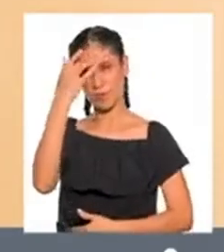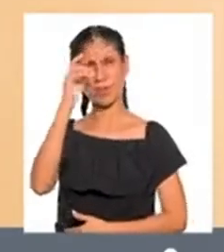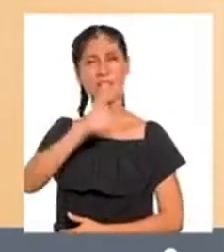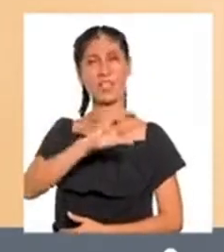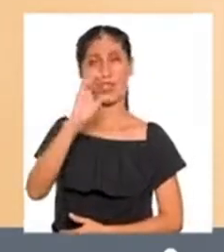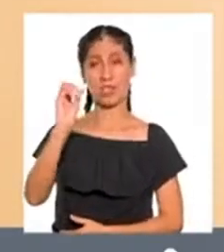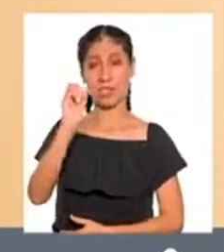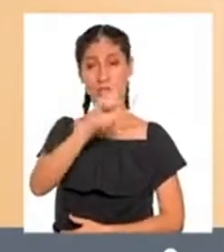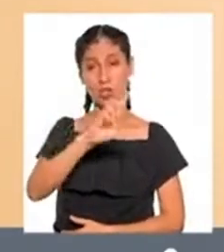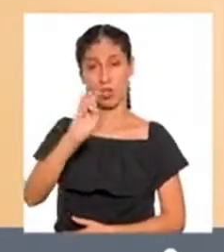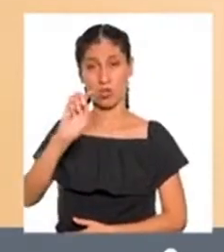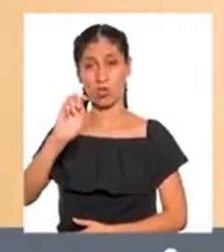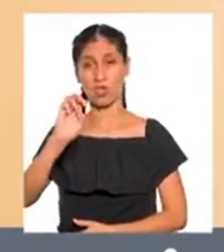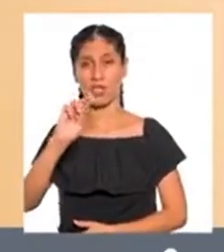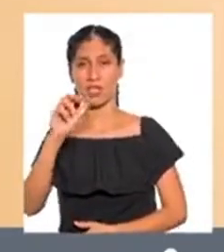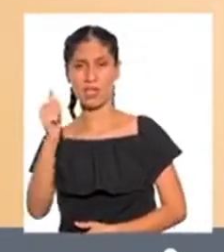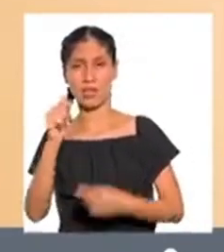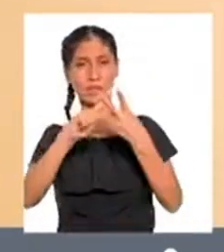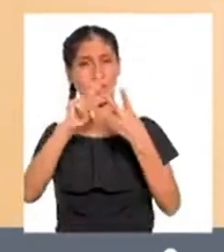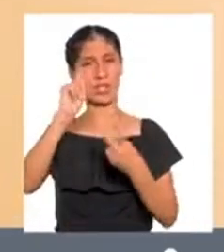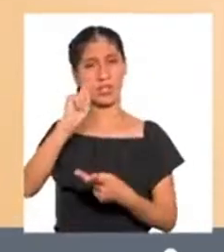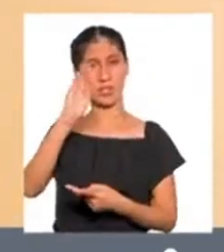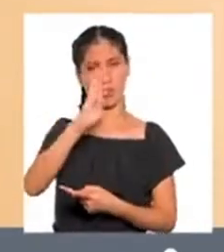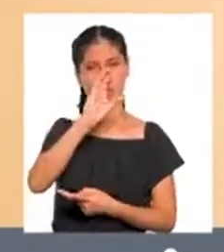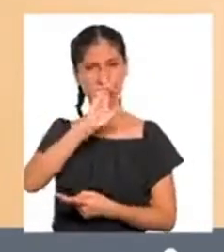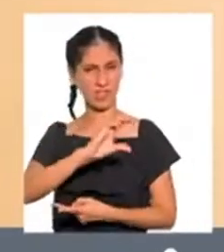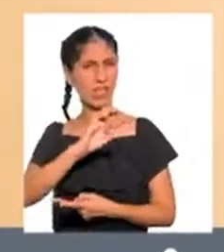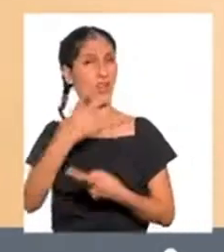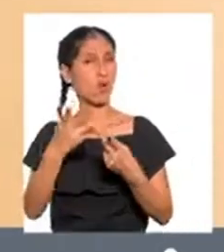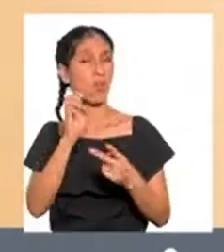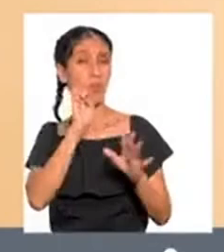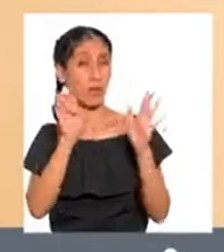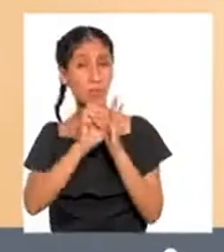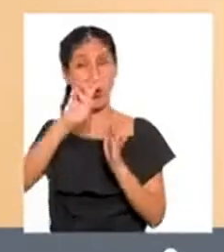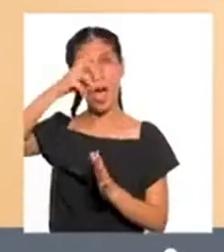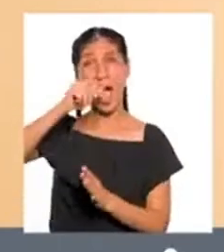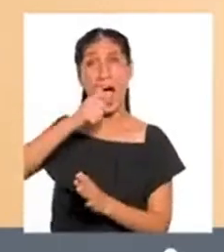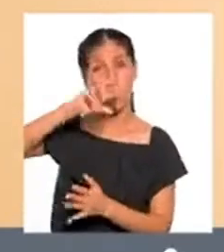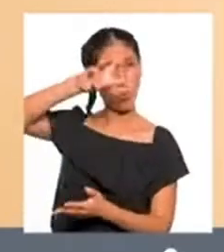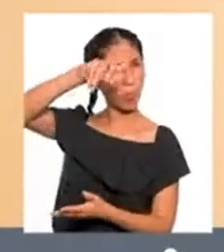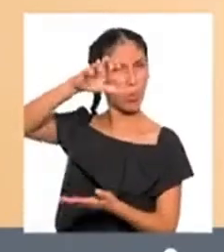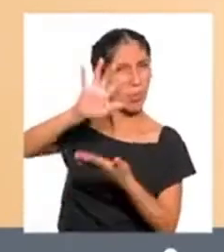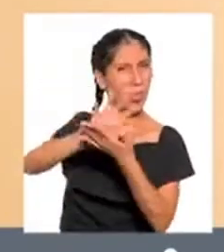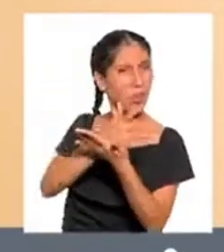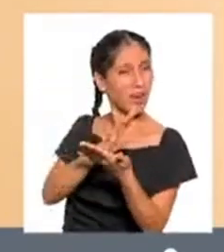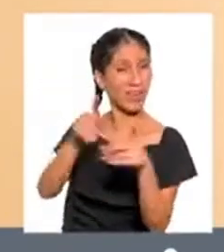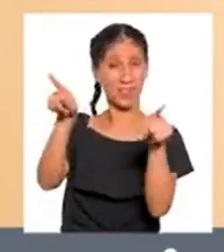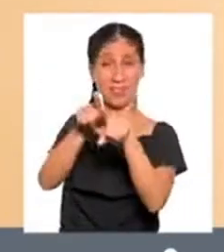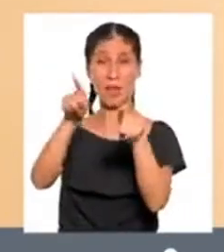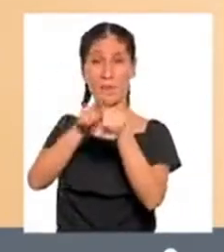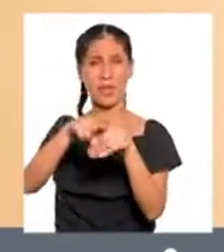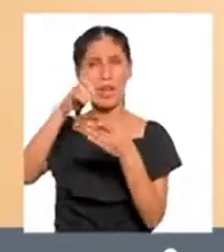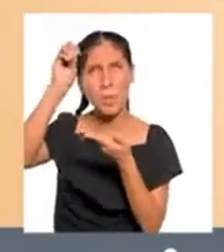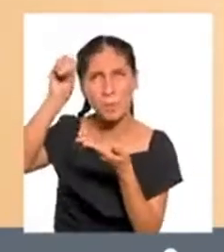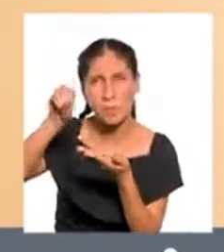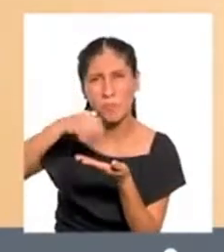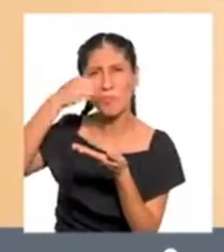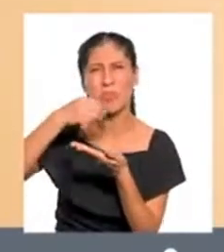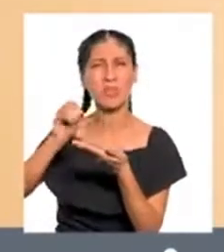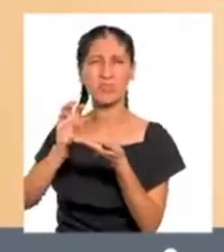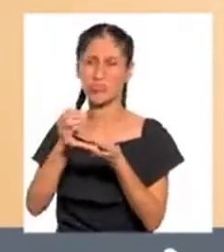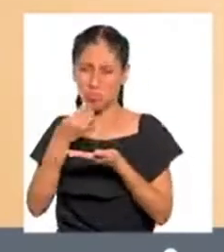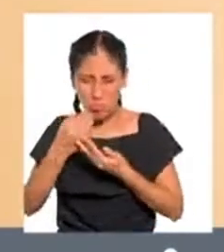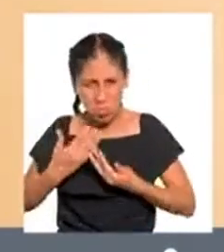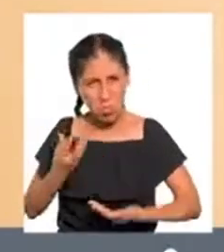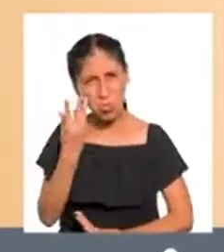por factores como el limitado acceso a servicios básicos como el agua y alcantarillado y la malnutrición que había en ese